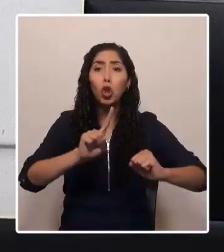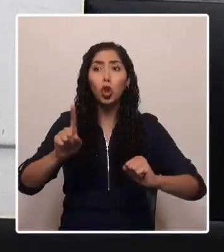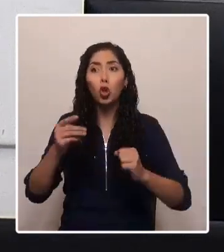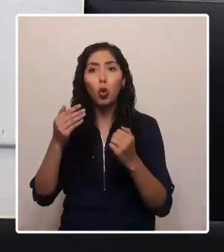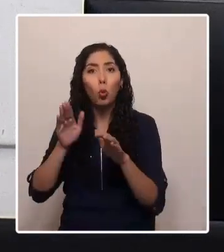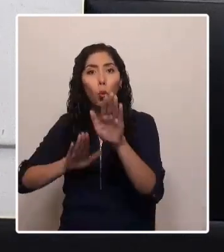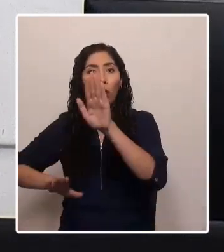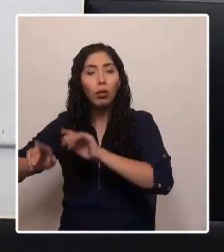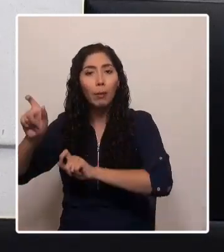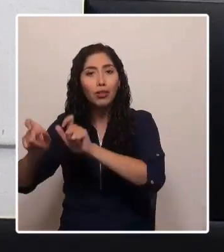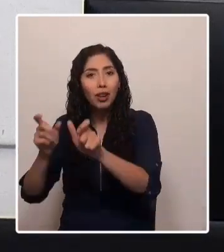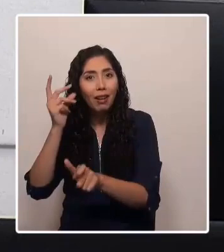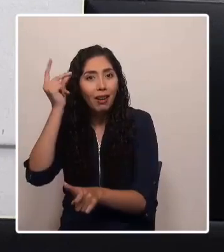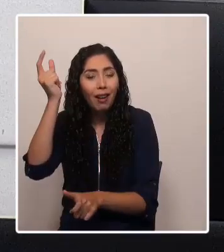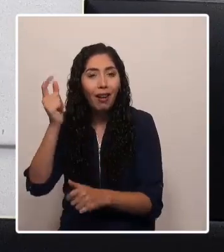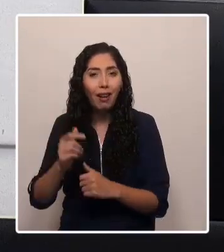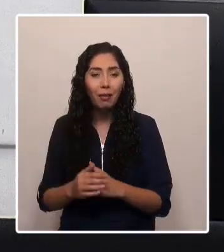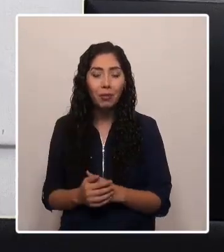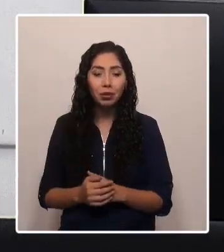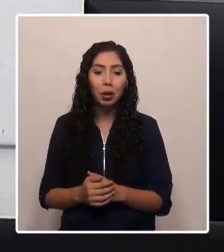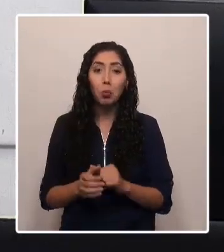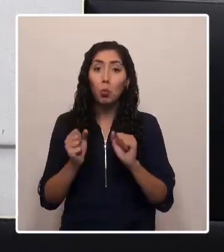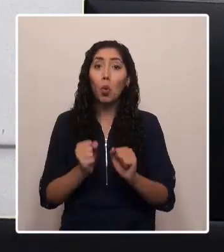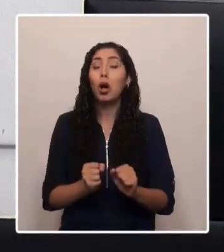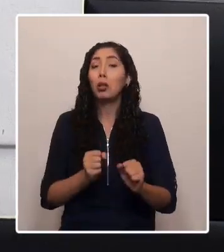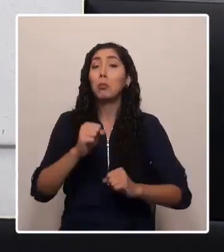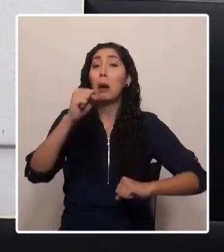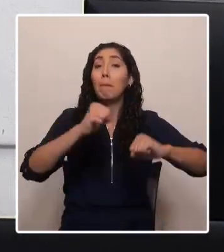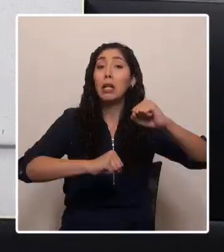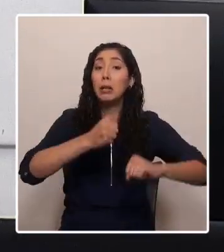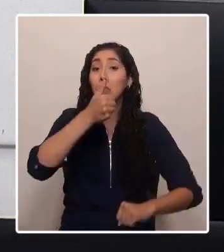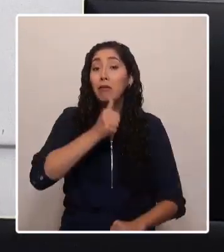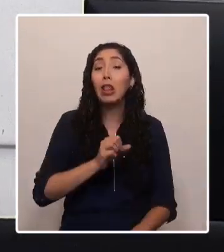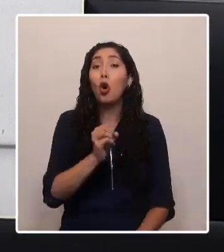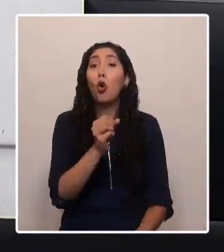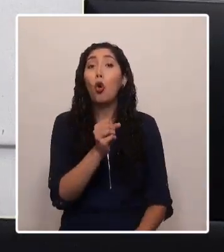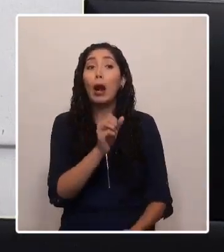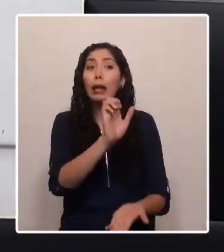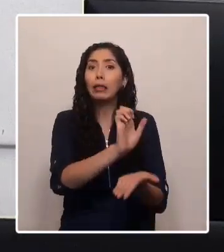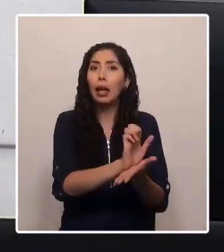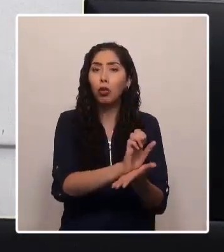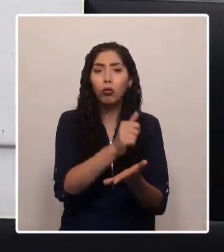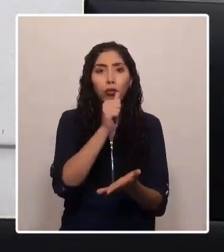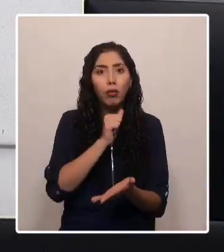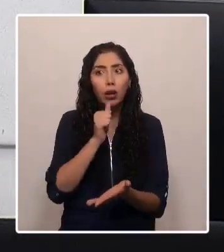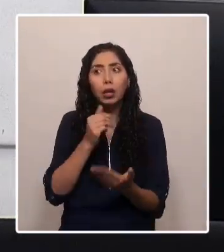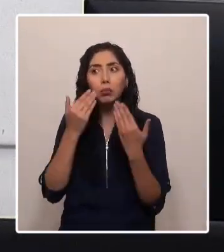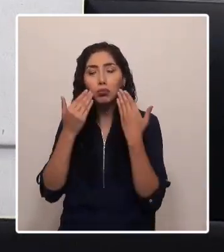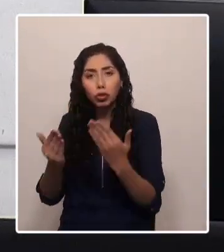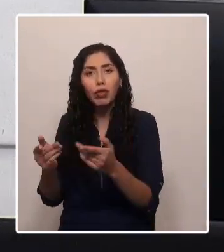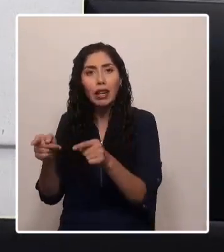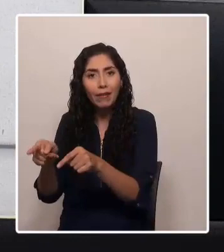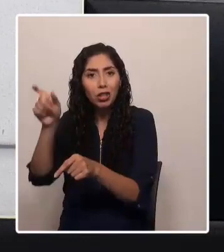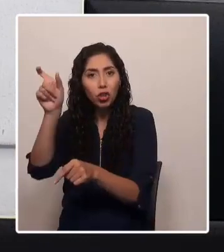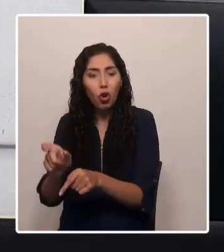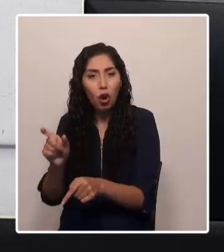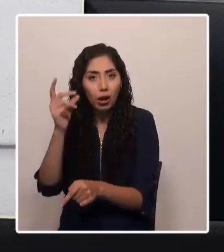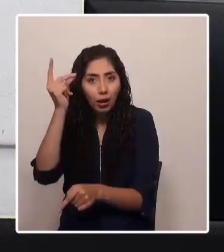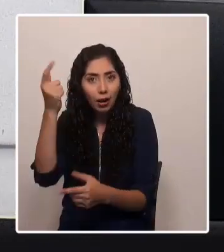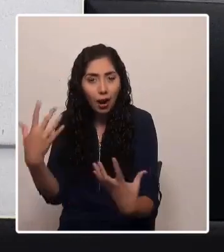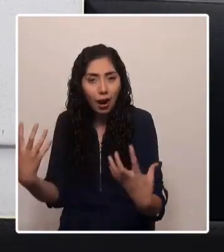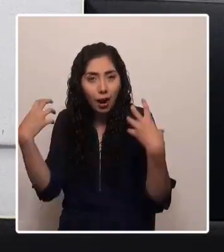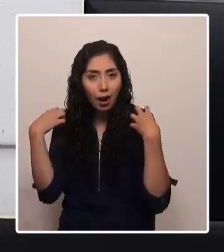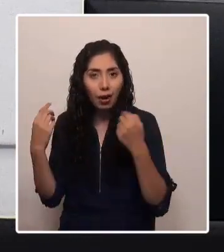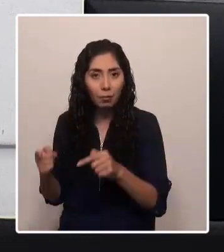del titular, que puede ser una empresa privada, incluso el Estado, y no a la vida del autor. Con ello, no habrá dominio público. El inciso